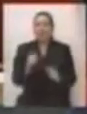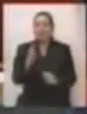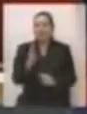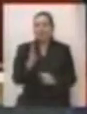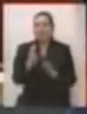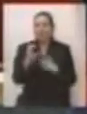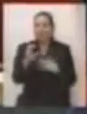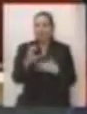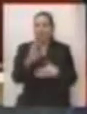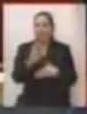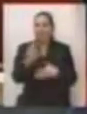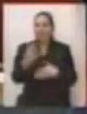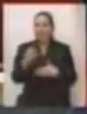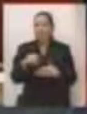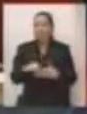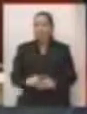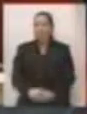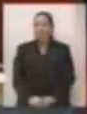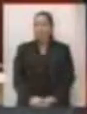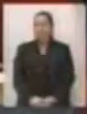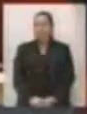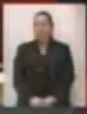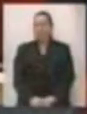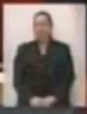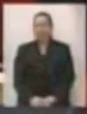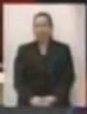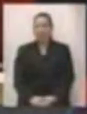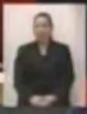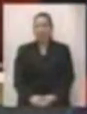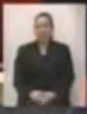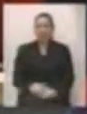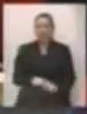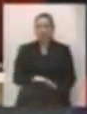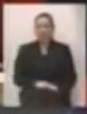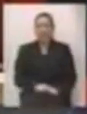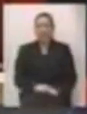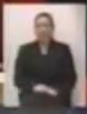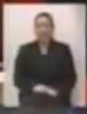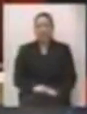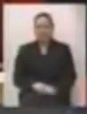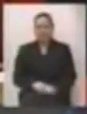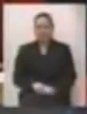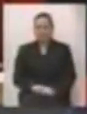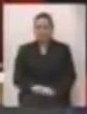inciso B del artículo 55 del reglamento. La